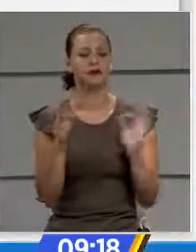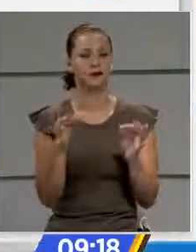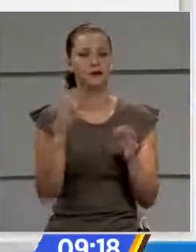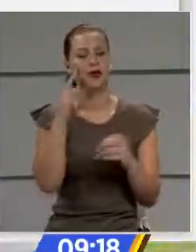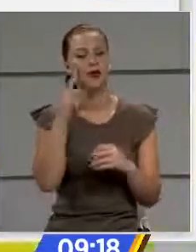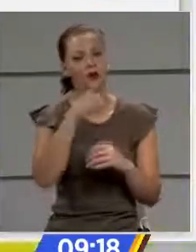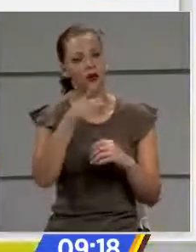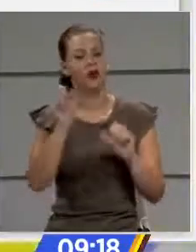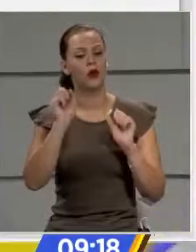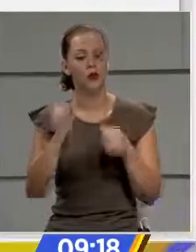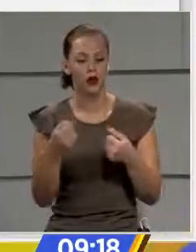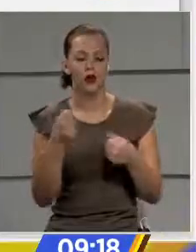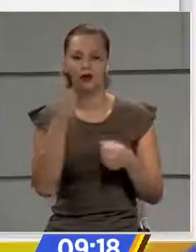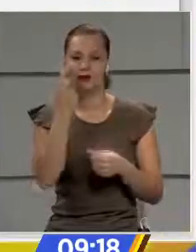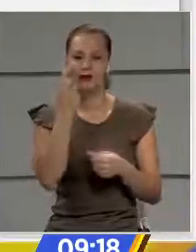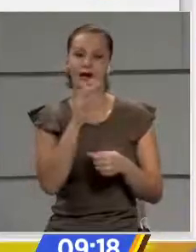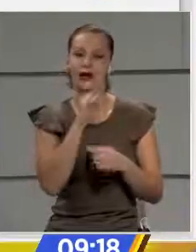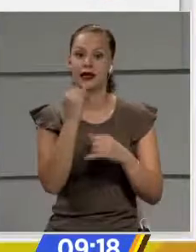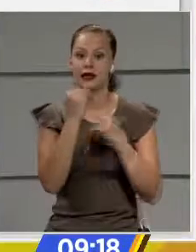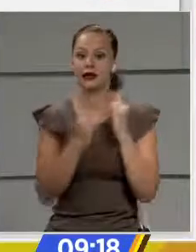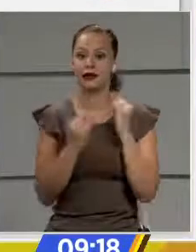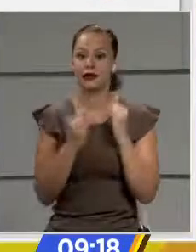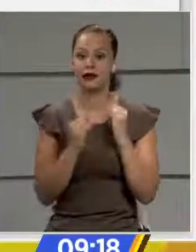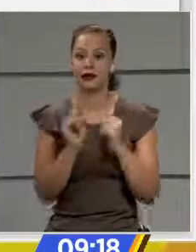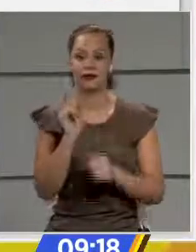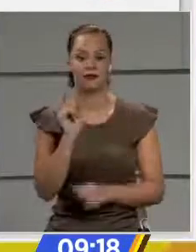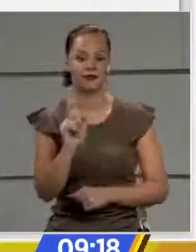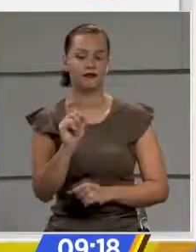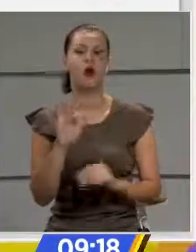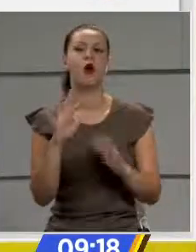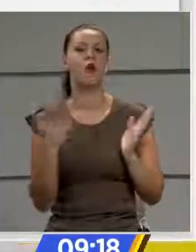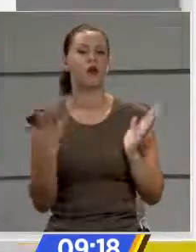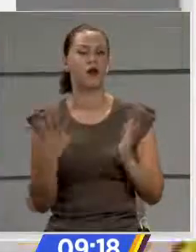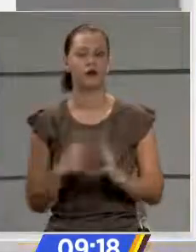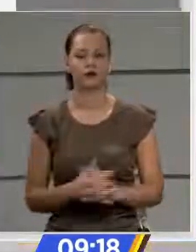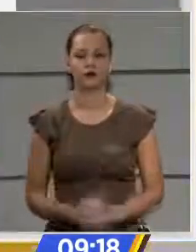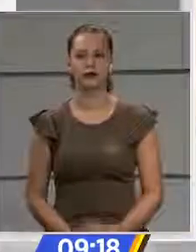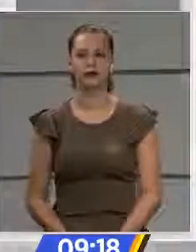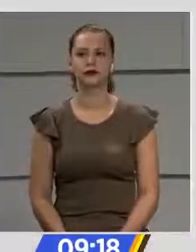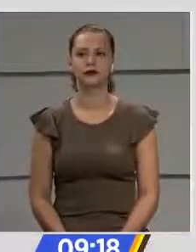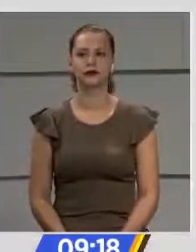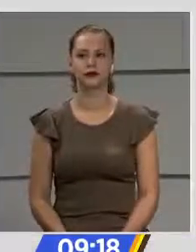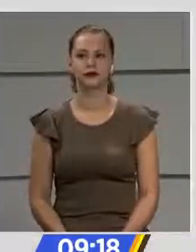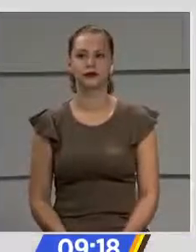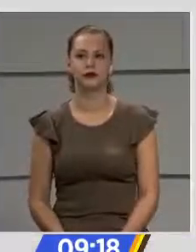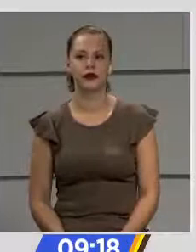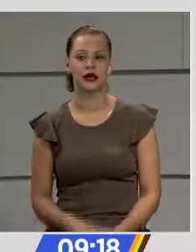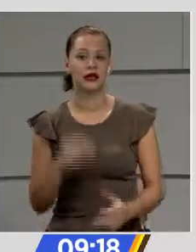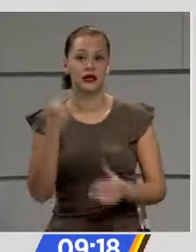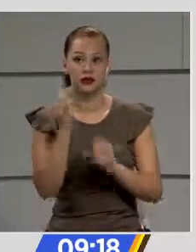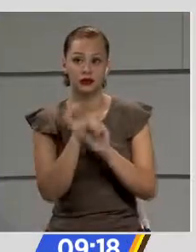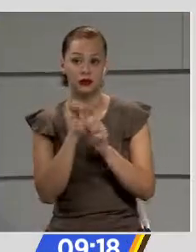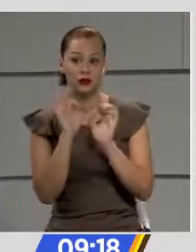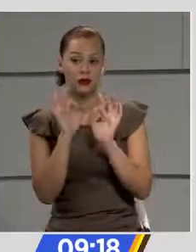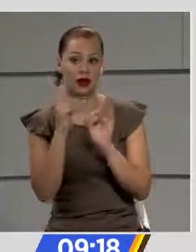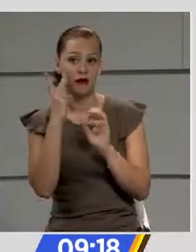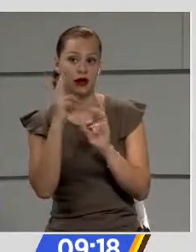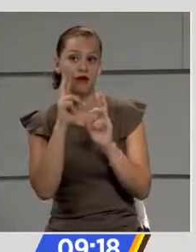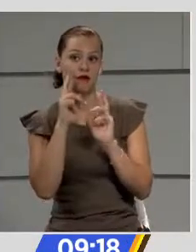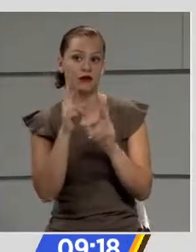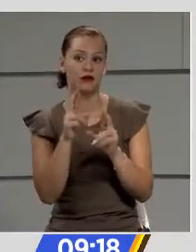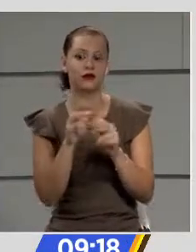ustedes puedan abrir. Uh-huh. Y ahí le damos terminado, a ver cómo nos fue. Cómo nos habrá ido. A ver cómo nos fue, si todo lo hicimos bien, vamos a ver el